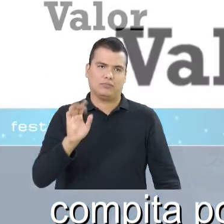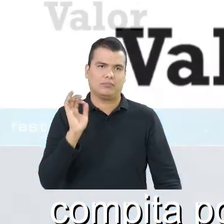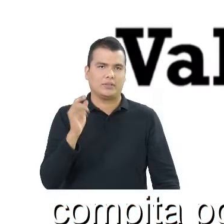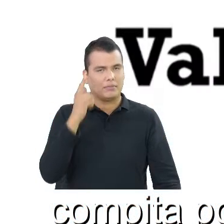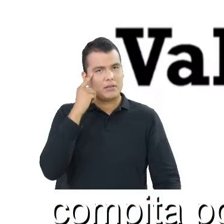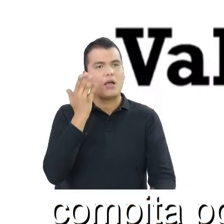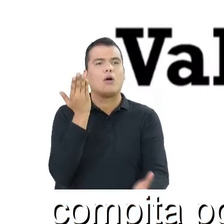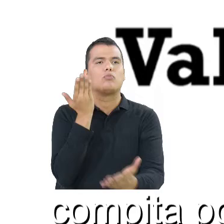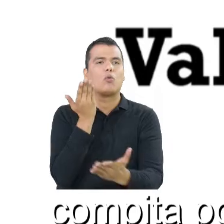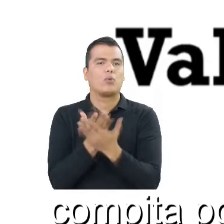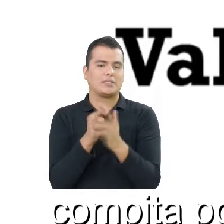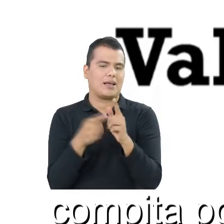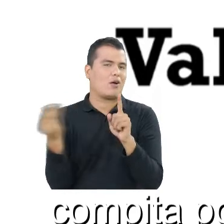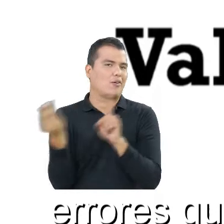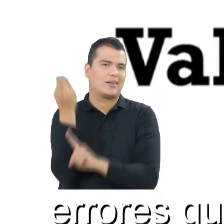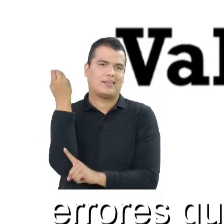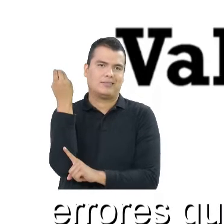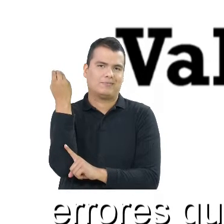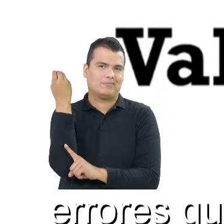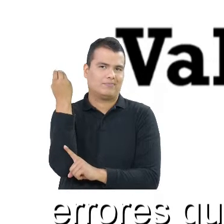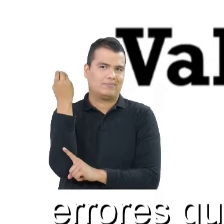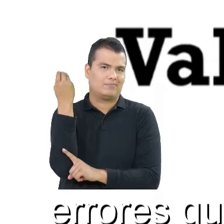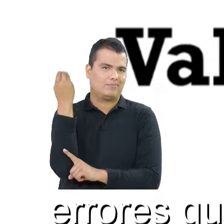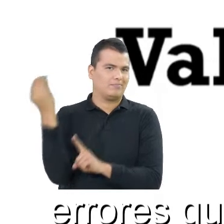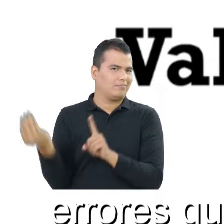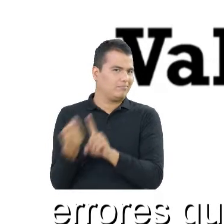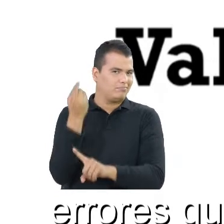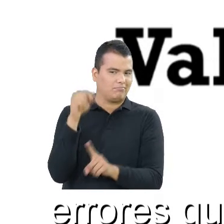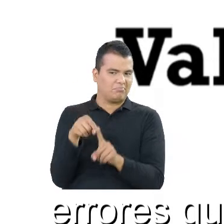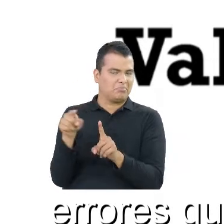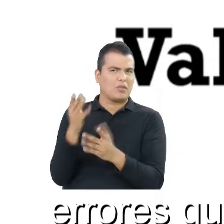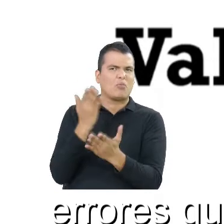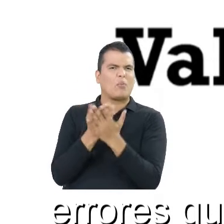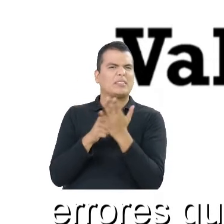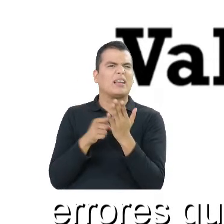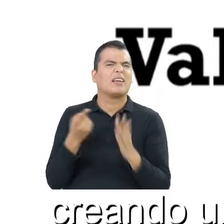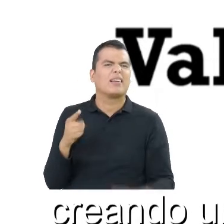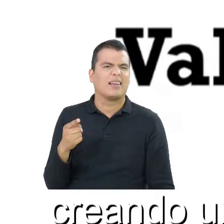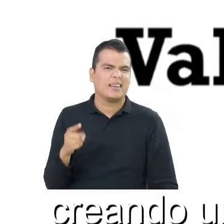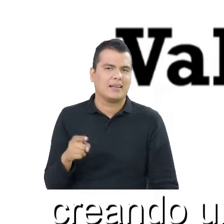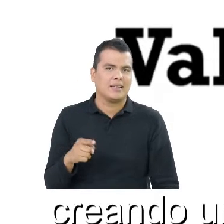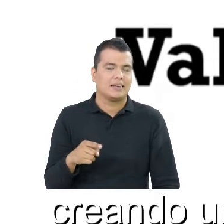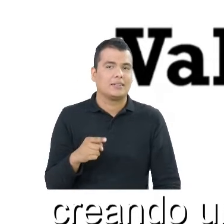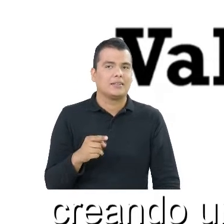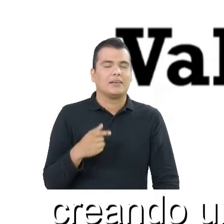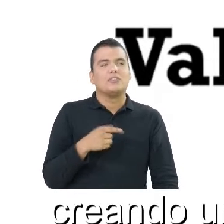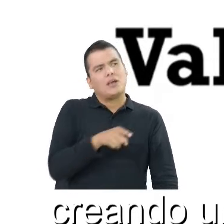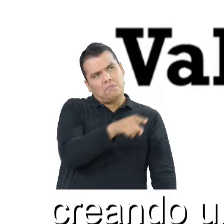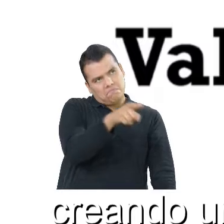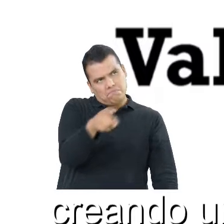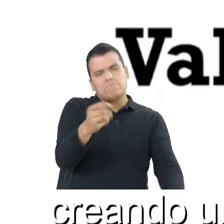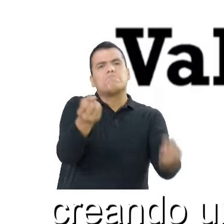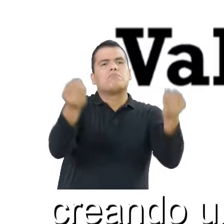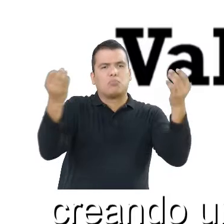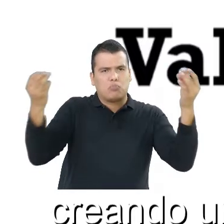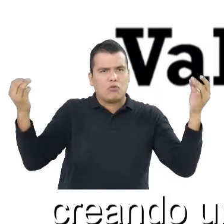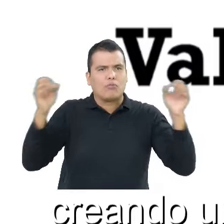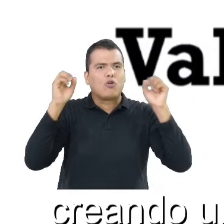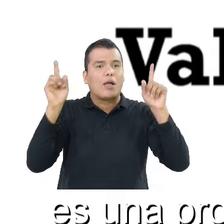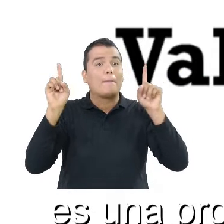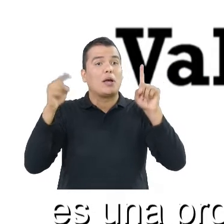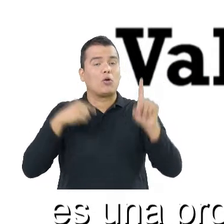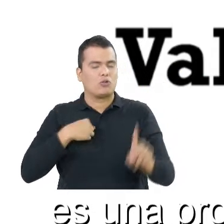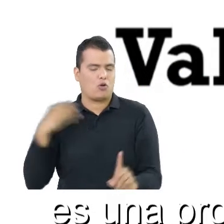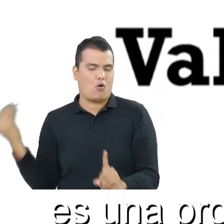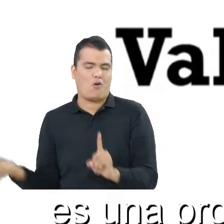una propuesta única de valor. ¿Qué es una propuesta única de valor? Ese puntico, esa cosita que tiene tu producto,